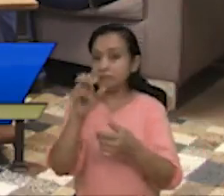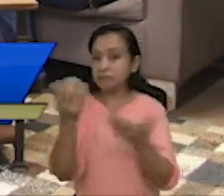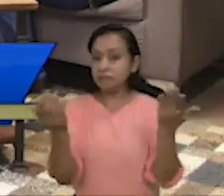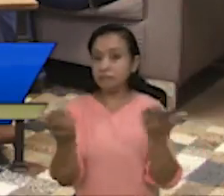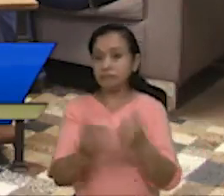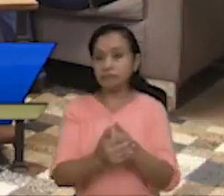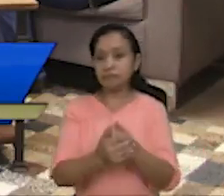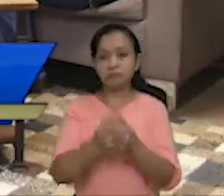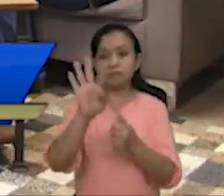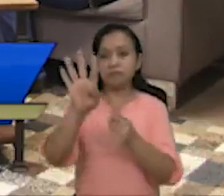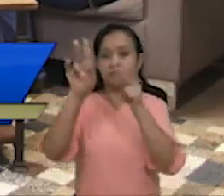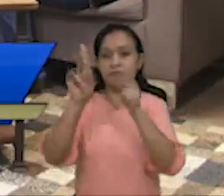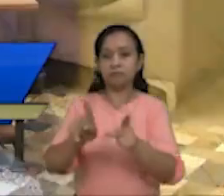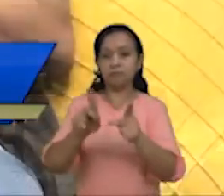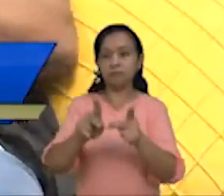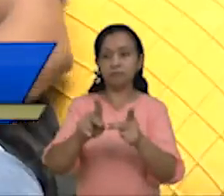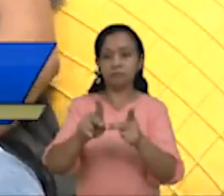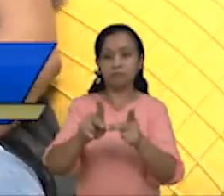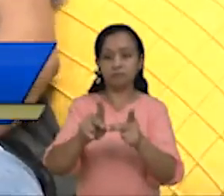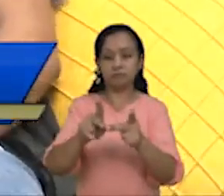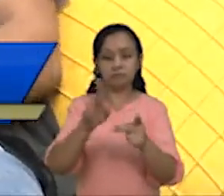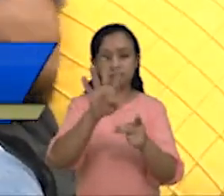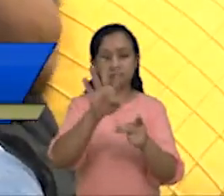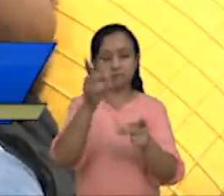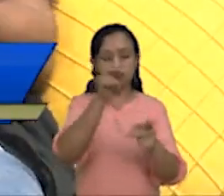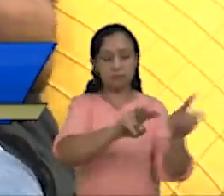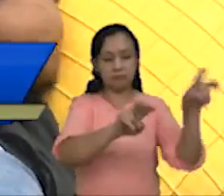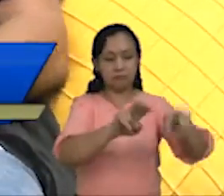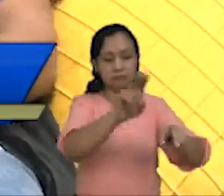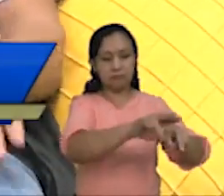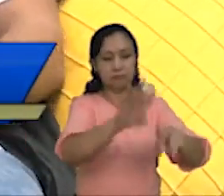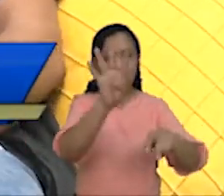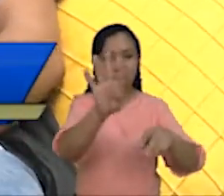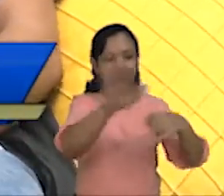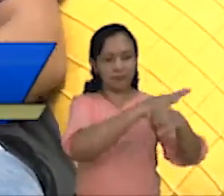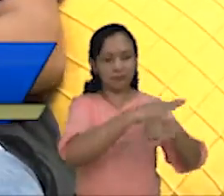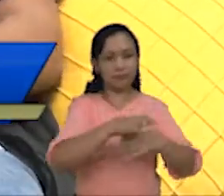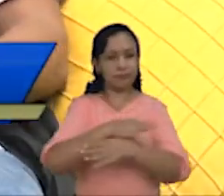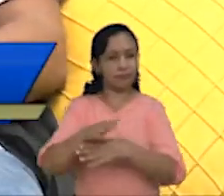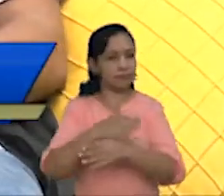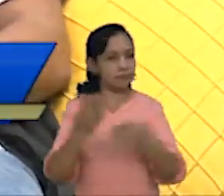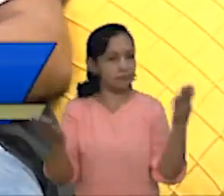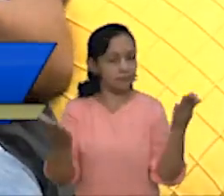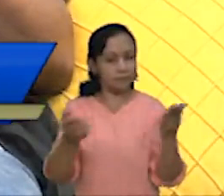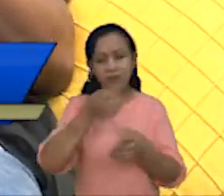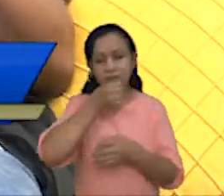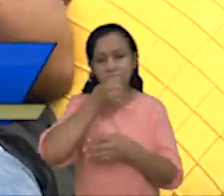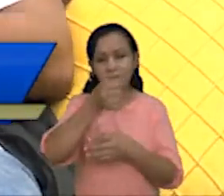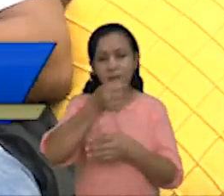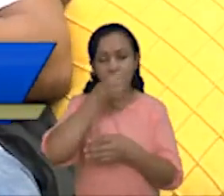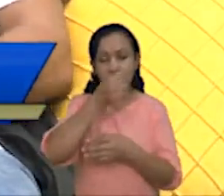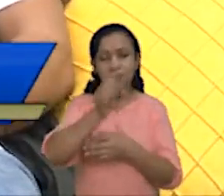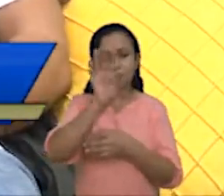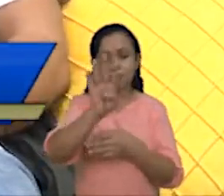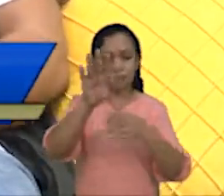vos pones a cuatro personas sobre un mismo accidente de tránsito y vas a tener cuatro versiones diferentes, o vas a empezar la noticia de cuatro